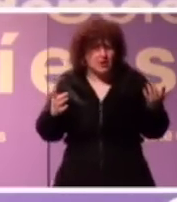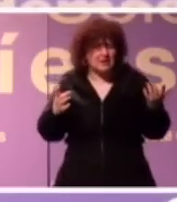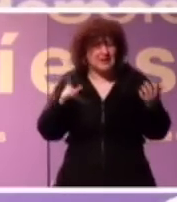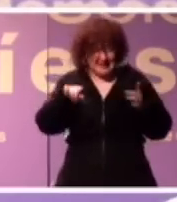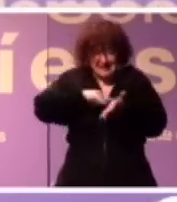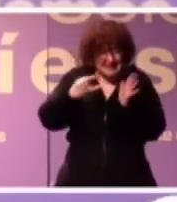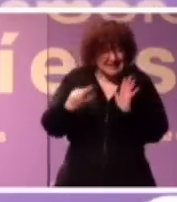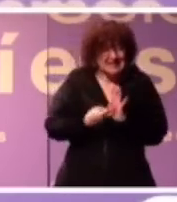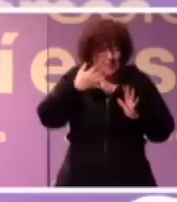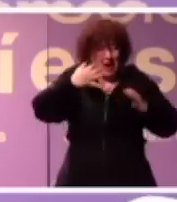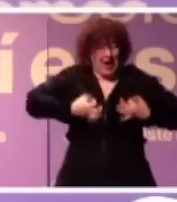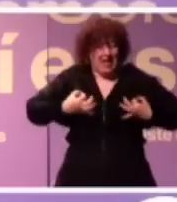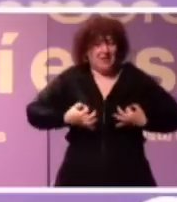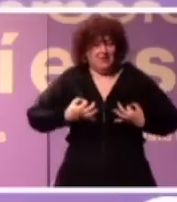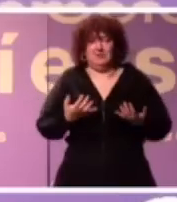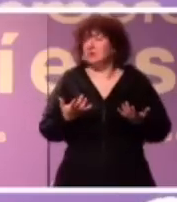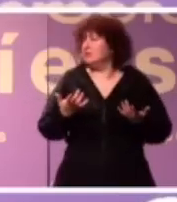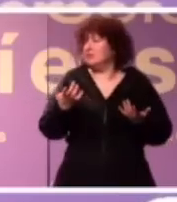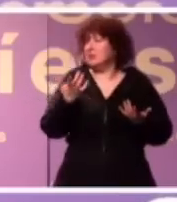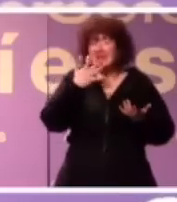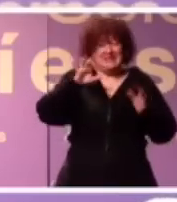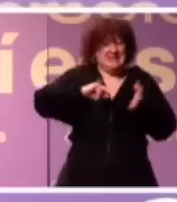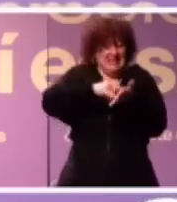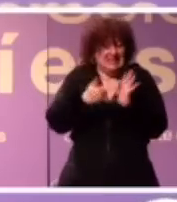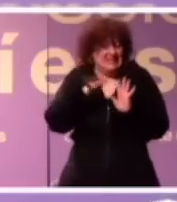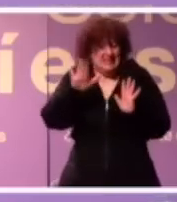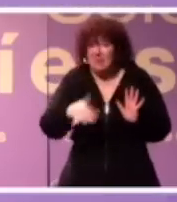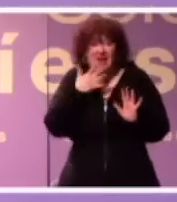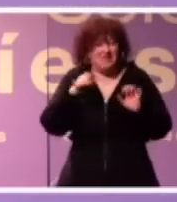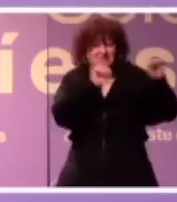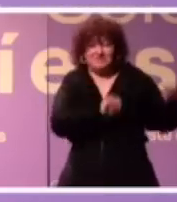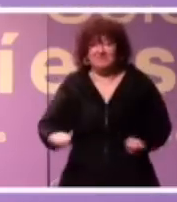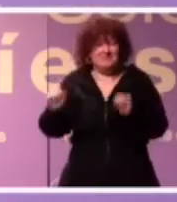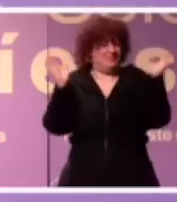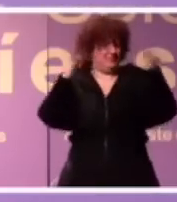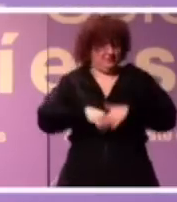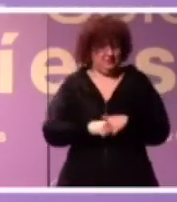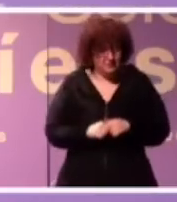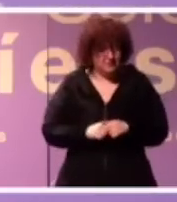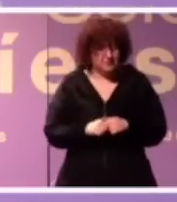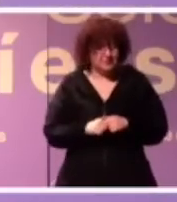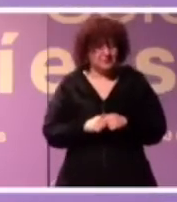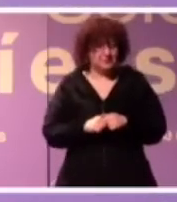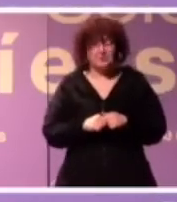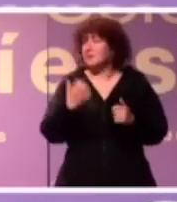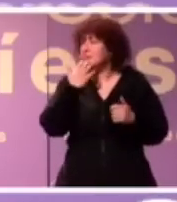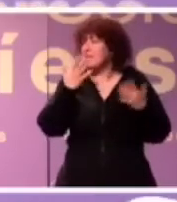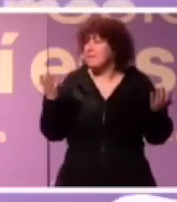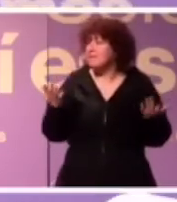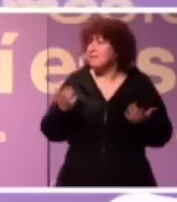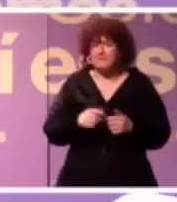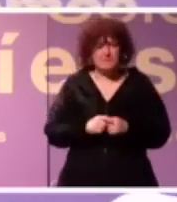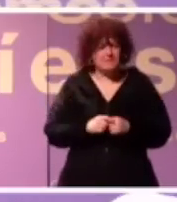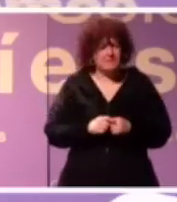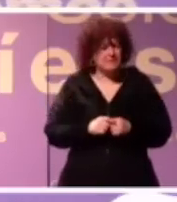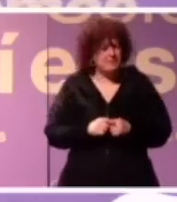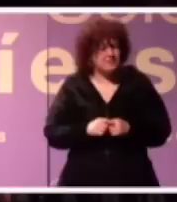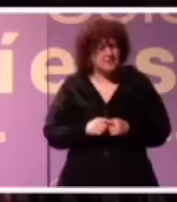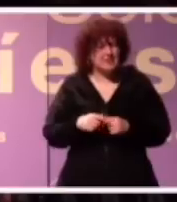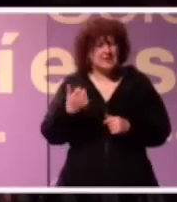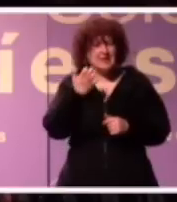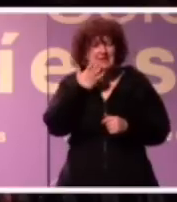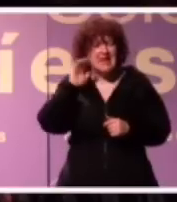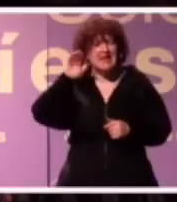es el sistema que les gusta y que cuando llegas al final quieren ponerte mucha pena sobre todo si eres extranjero